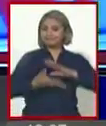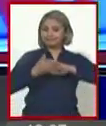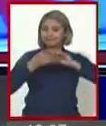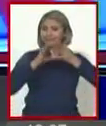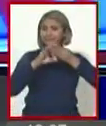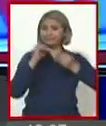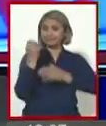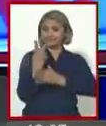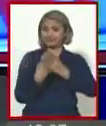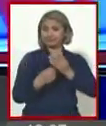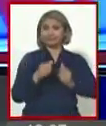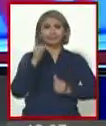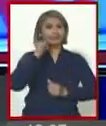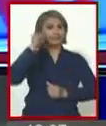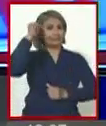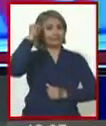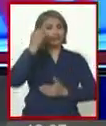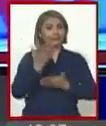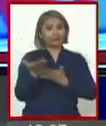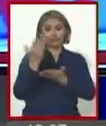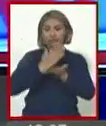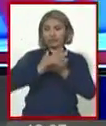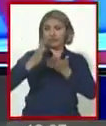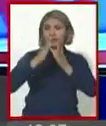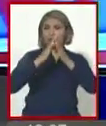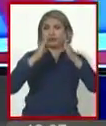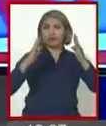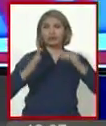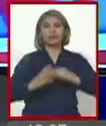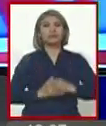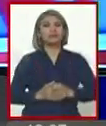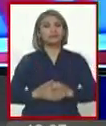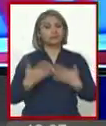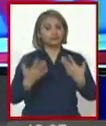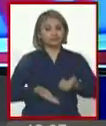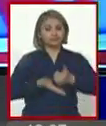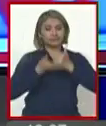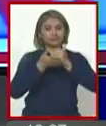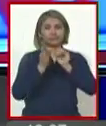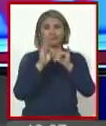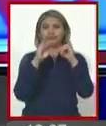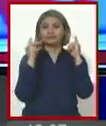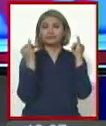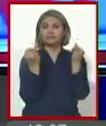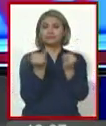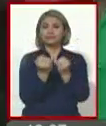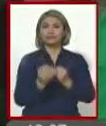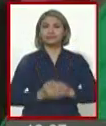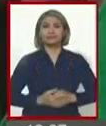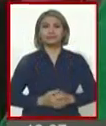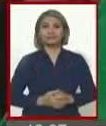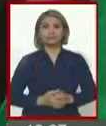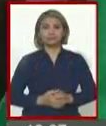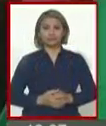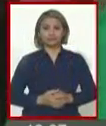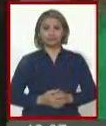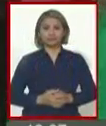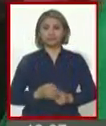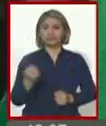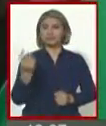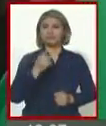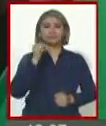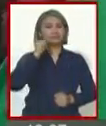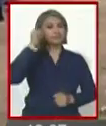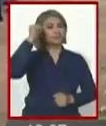Contamos ahora que la pareja de la tercera edad que fue desalojada de una vivienda recibe ayuda de instituciones. La